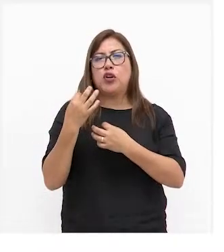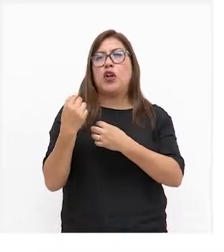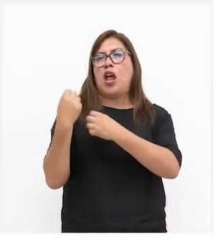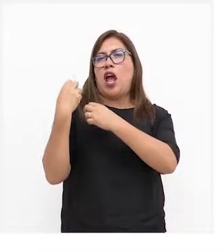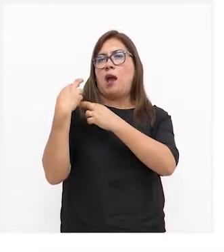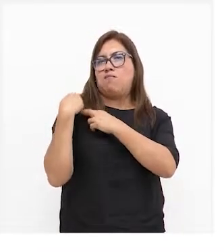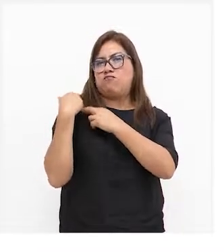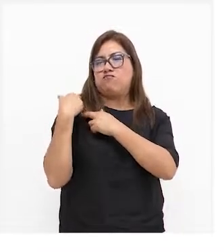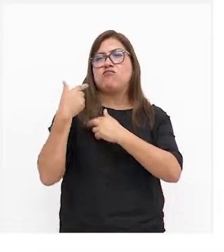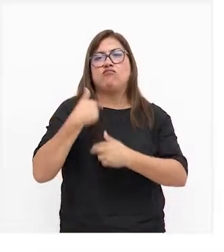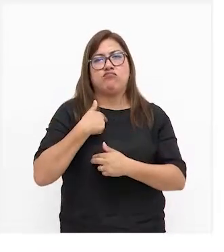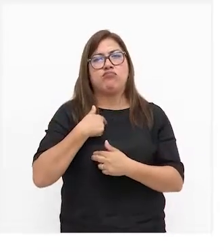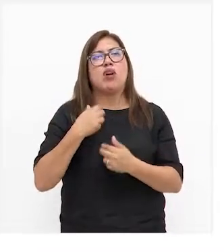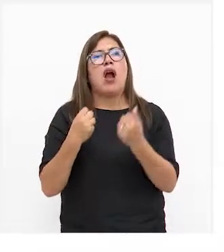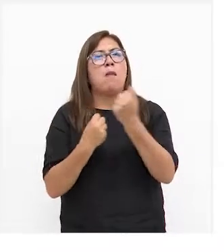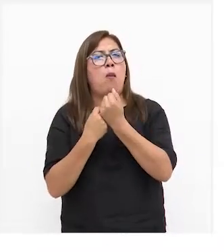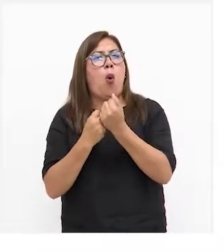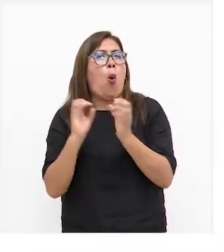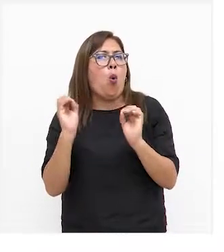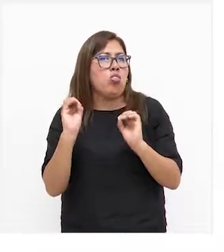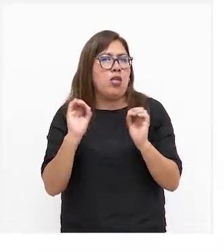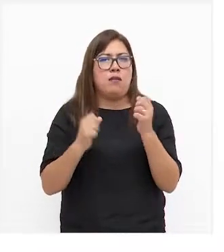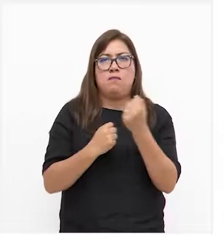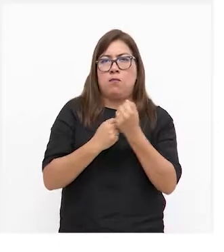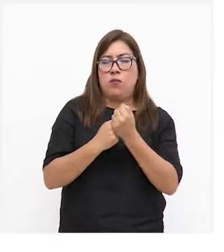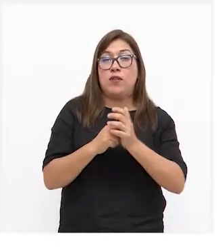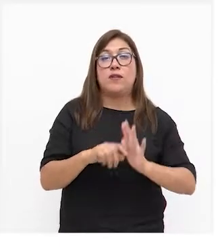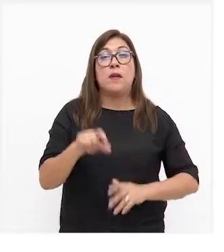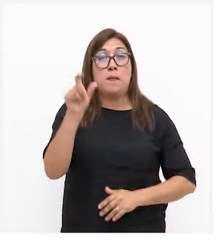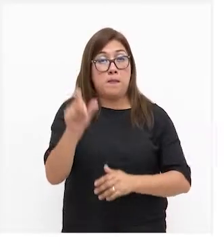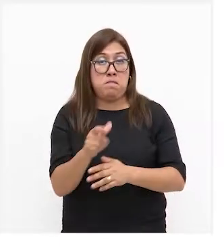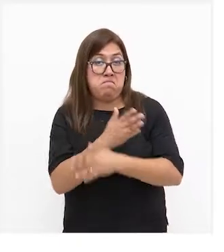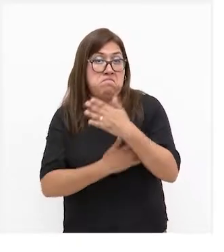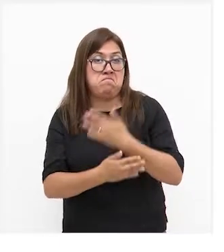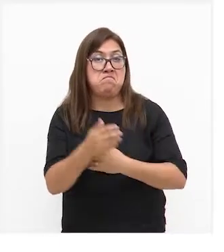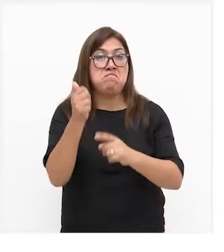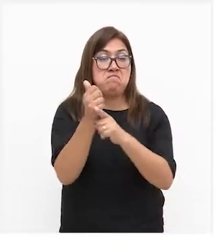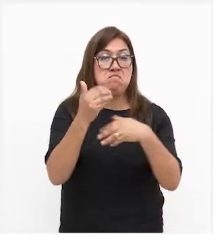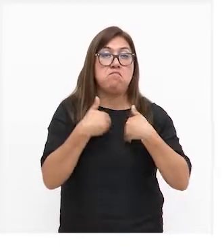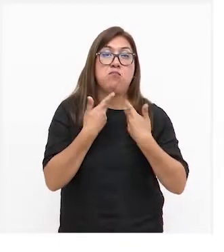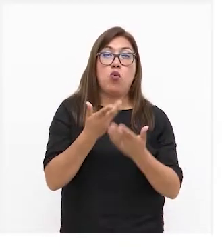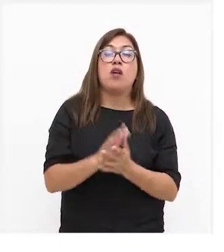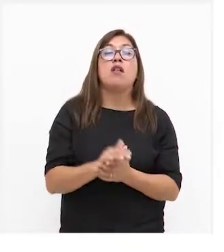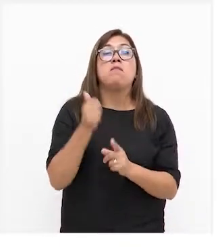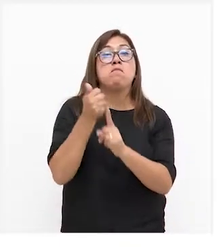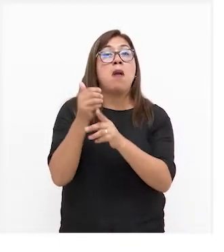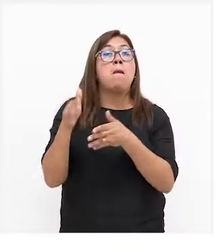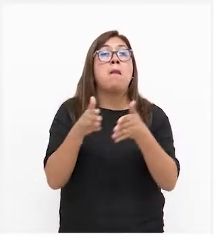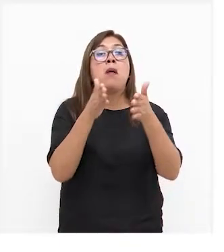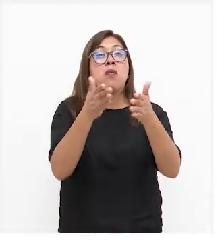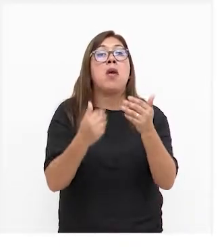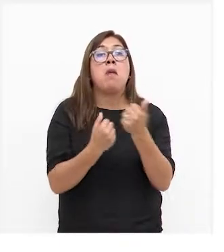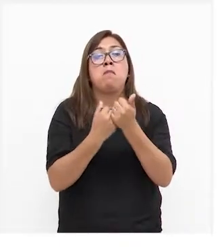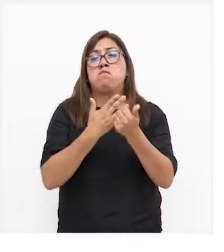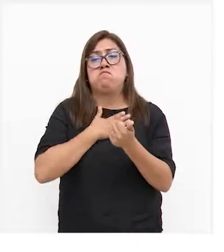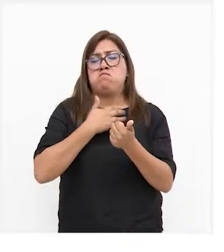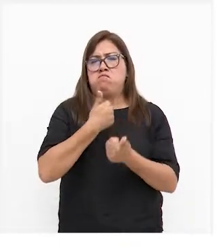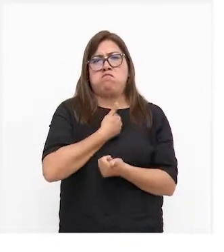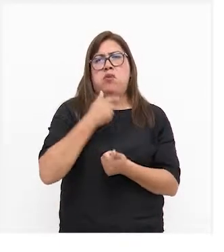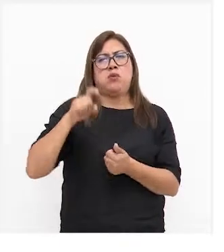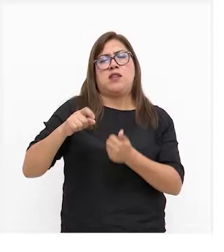apoyos. Primero, algunas personas con discapacidad pueden formar su voluntad y no desean